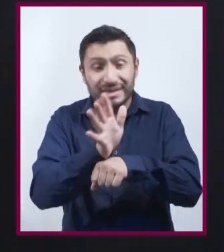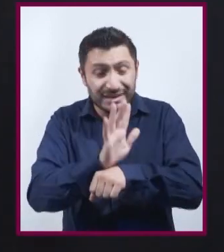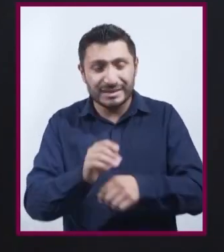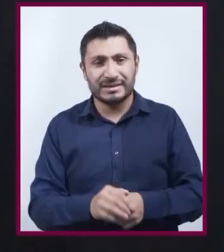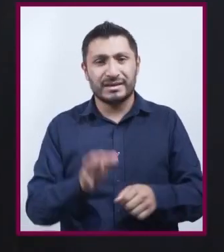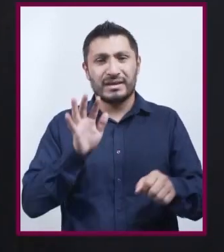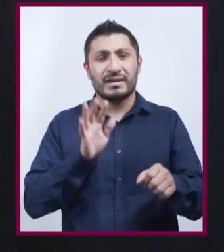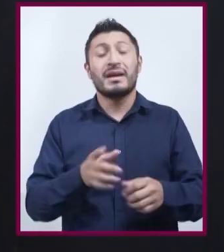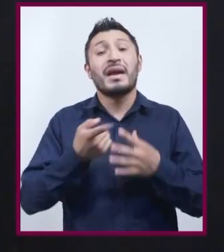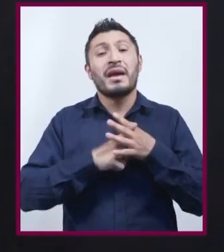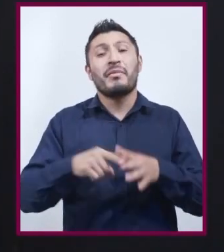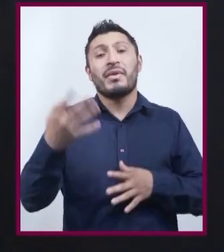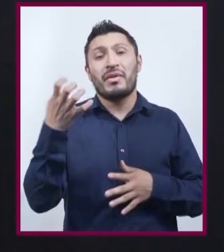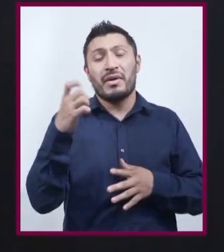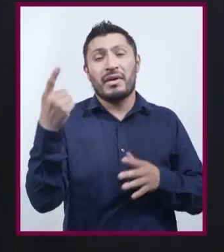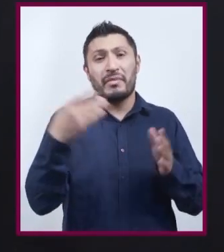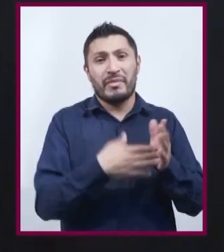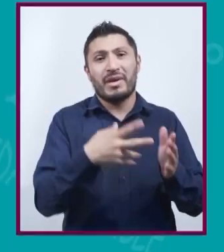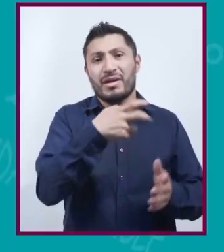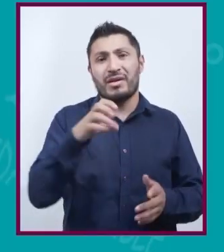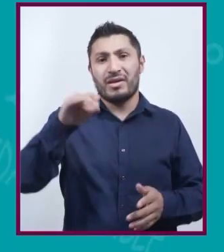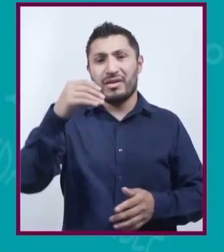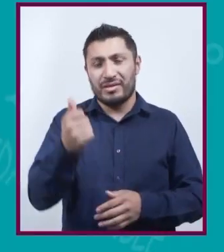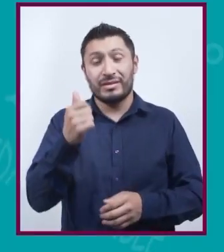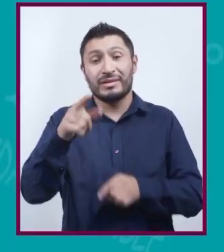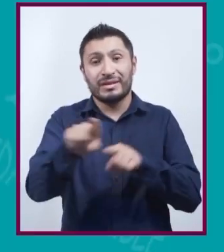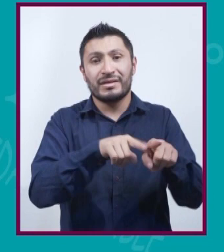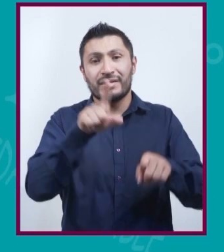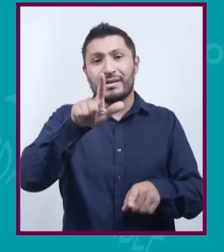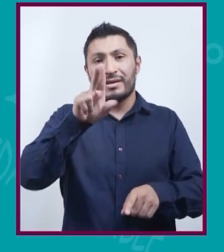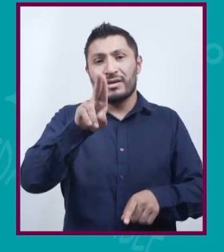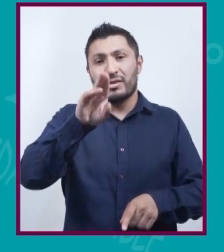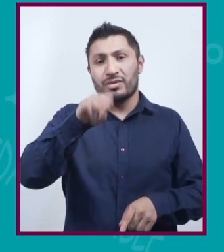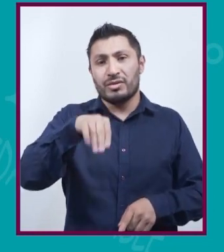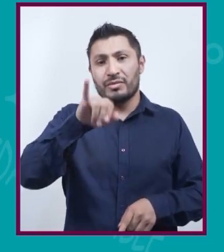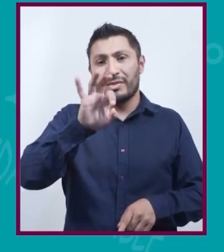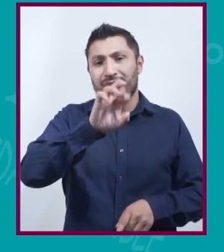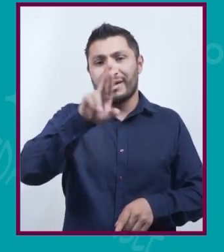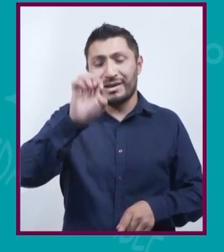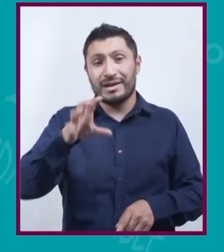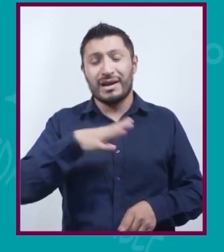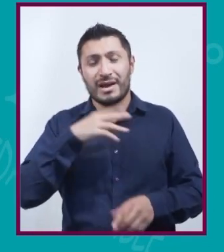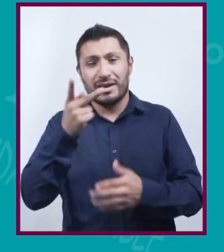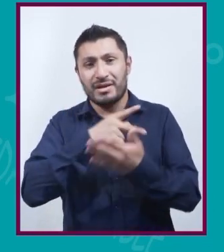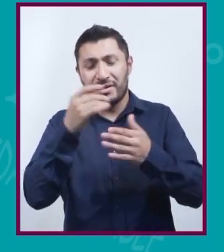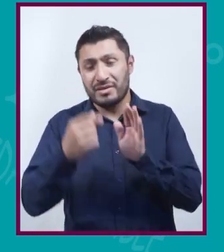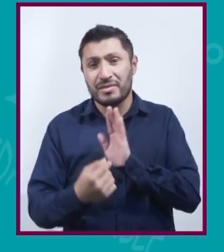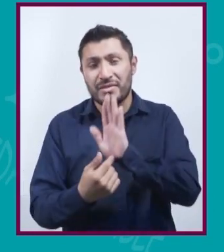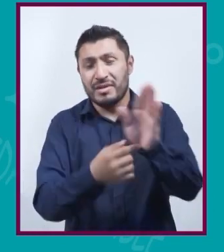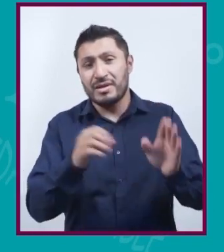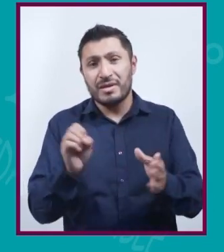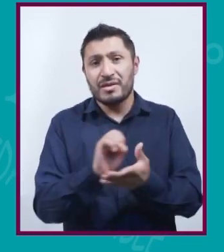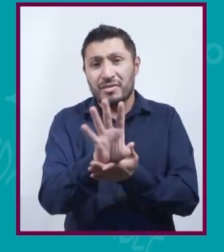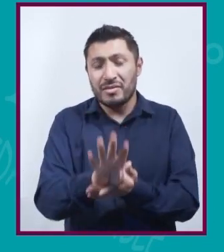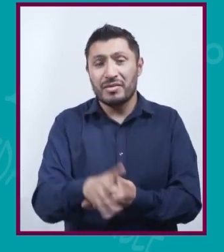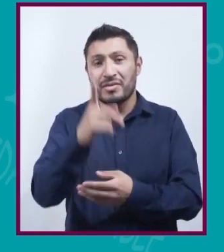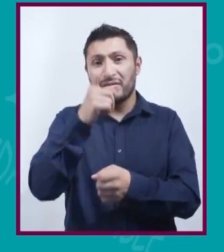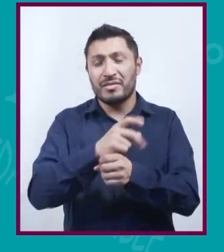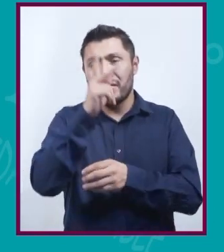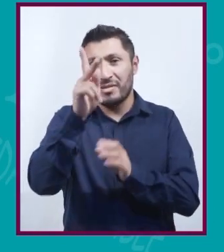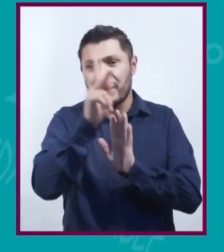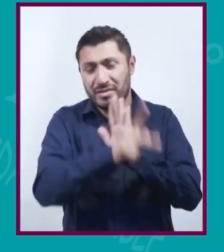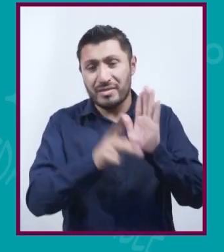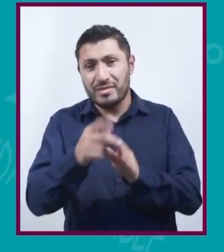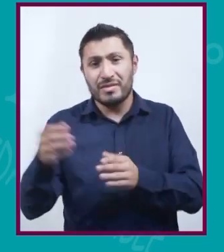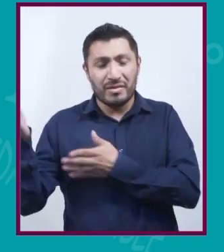experiencia cinematográfica, que inició en enero de 1896, año en que los hermanos Lumière proyectaron al público